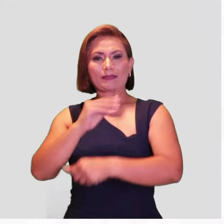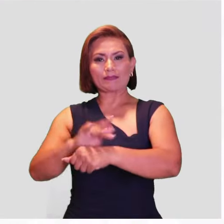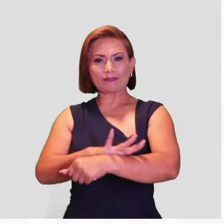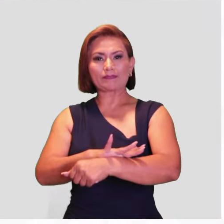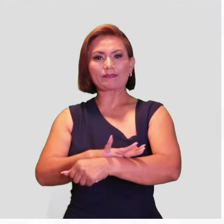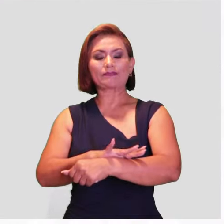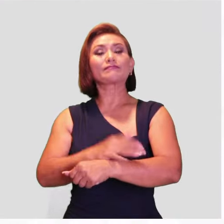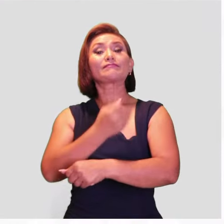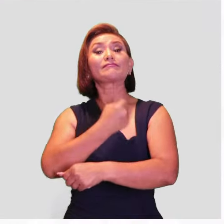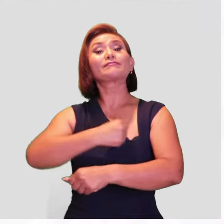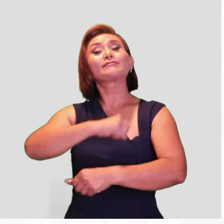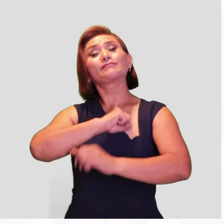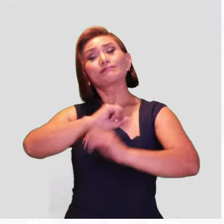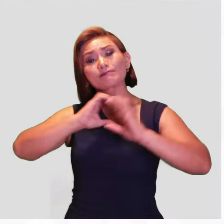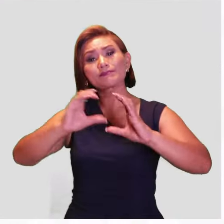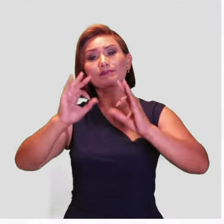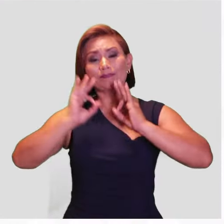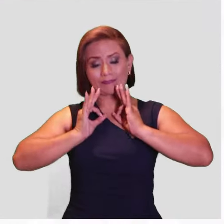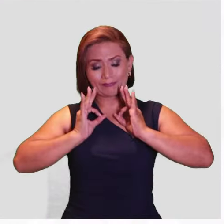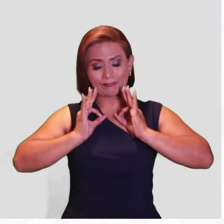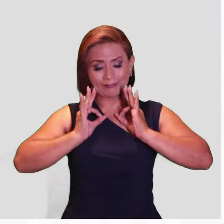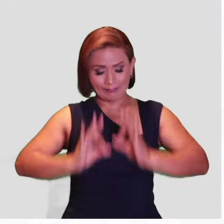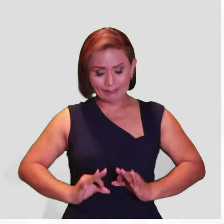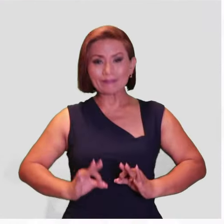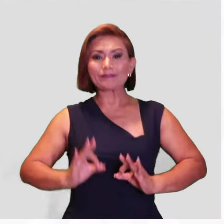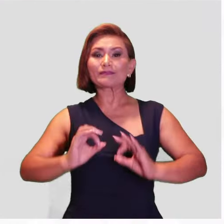neuronal y también física, y tenemos que apoyarlos.